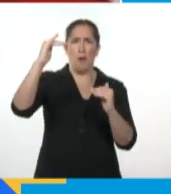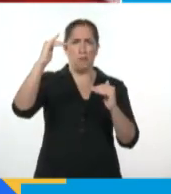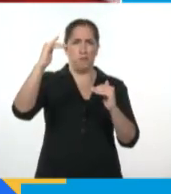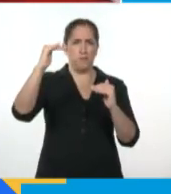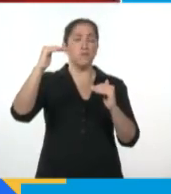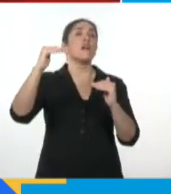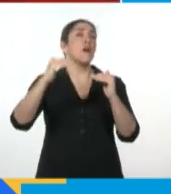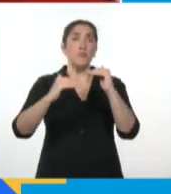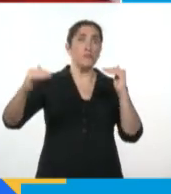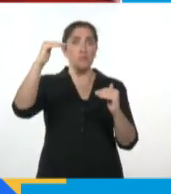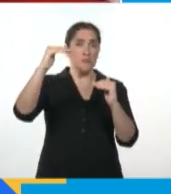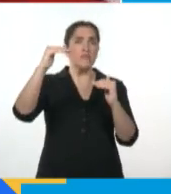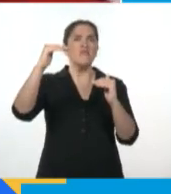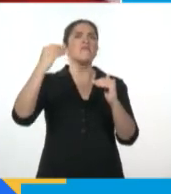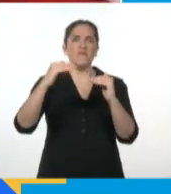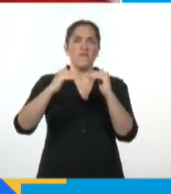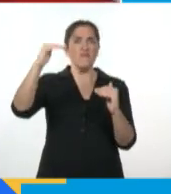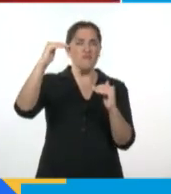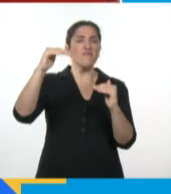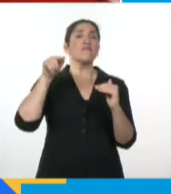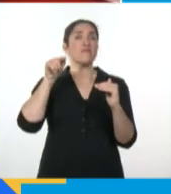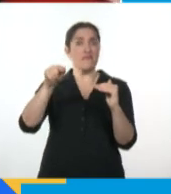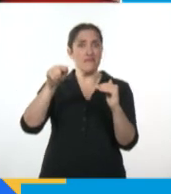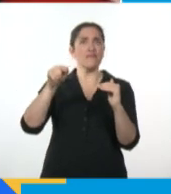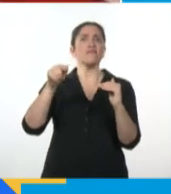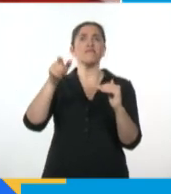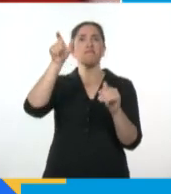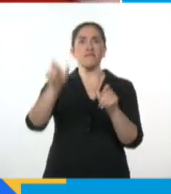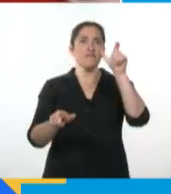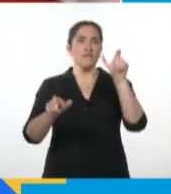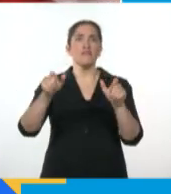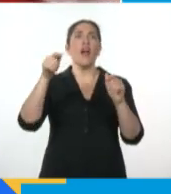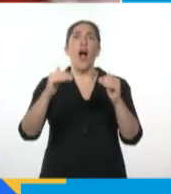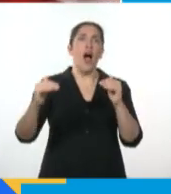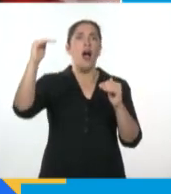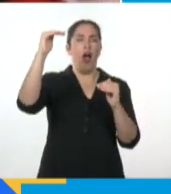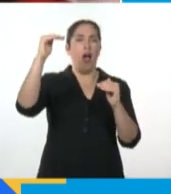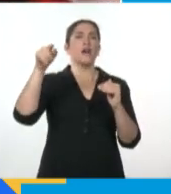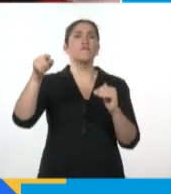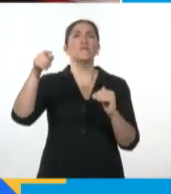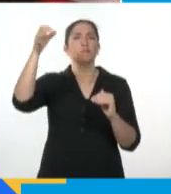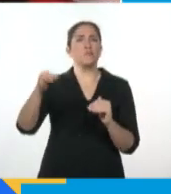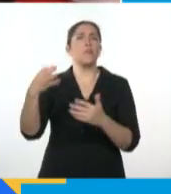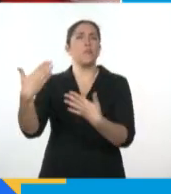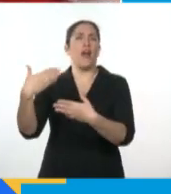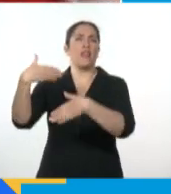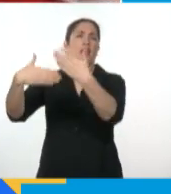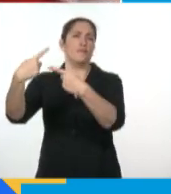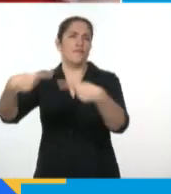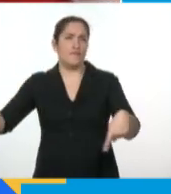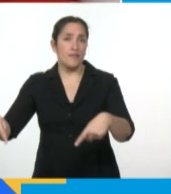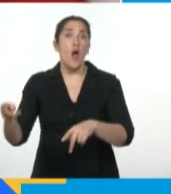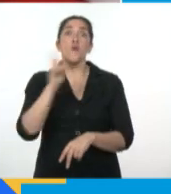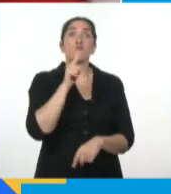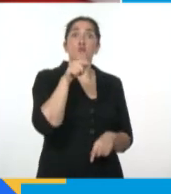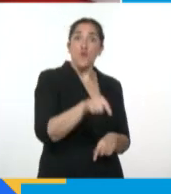la cual esa segmentación jerarquizada hace algunos seres muy apropiados para determinadas funciones. Las